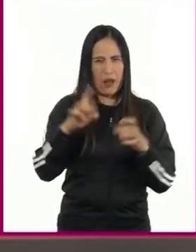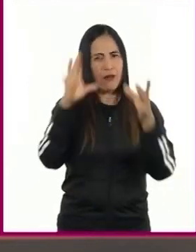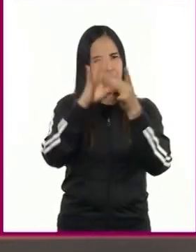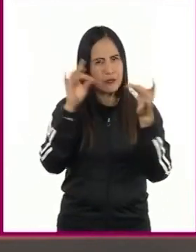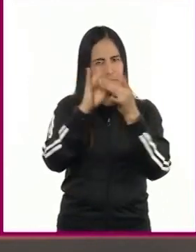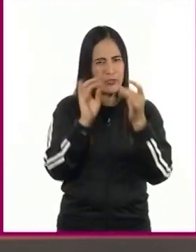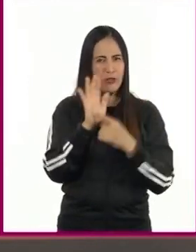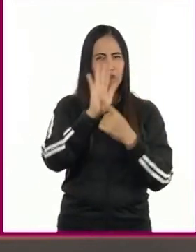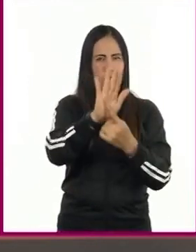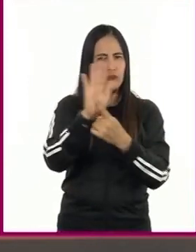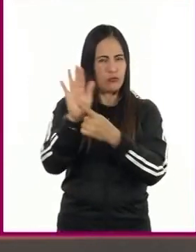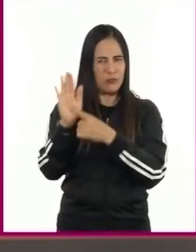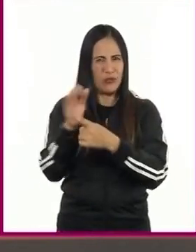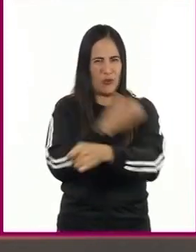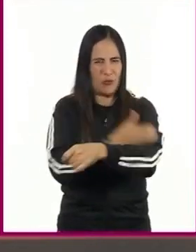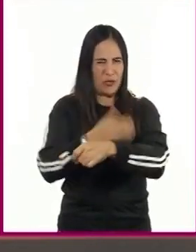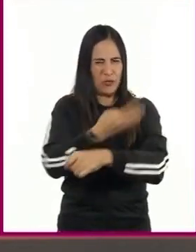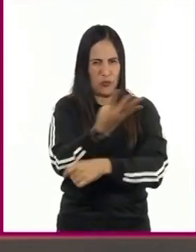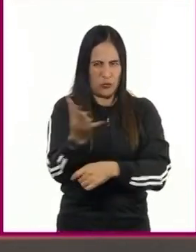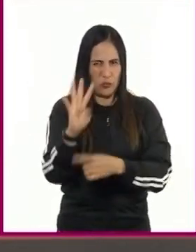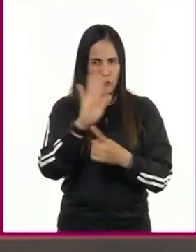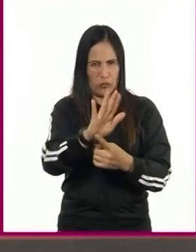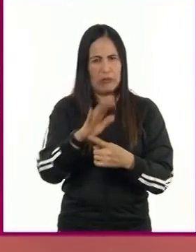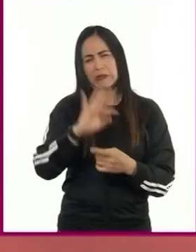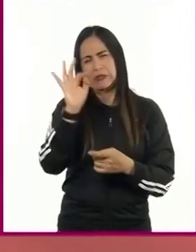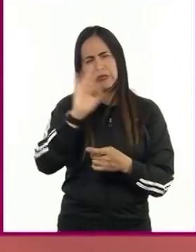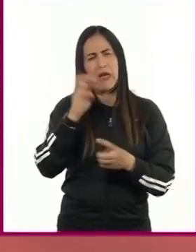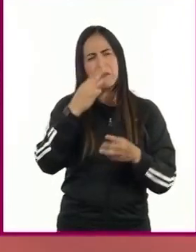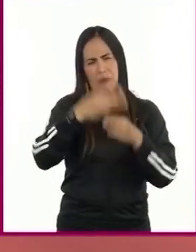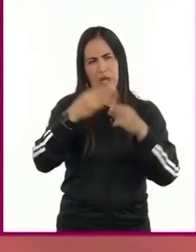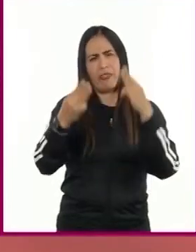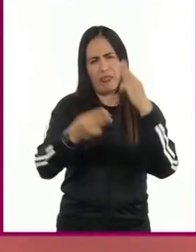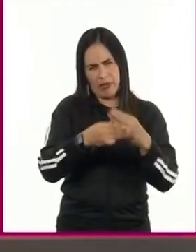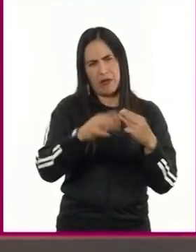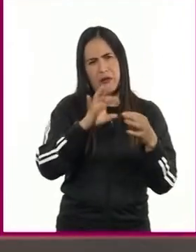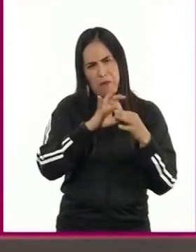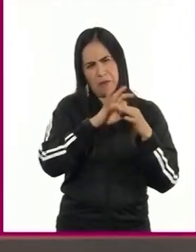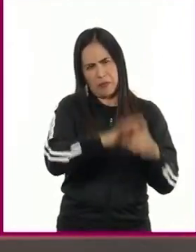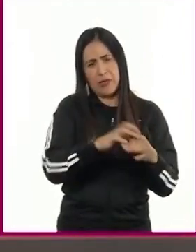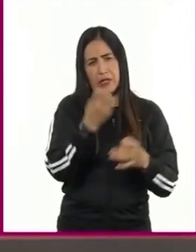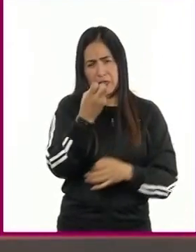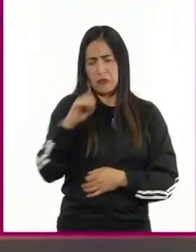Este puede relacionarse con alguna de sus asignaturas, ya que esto les permitirá